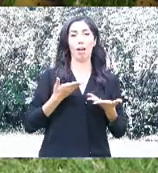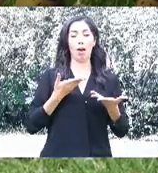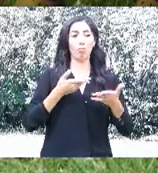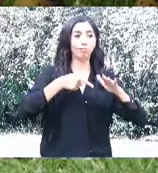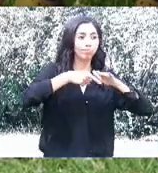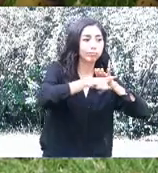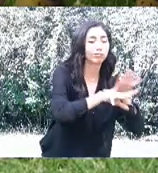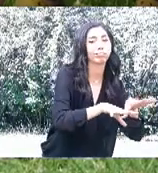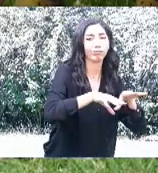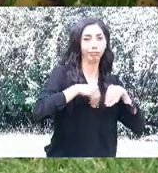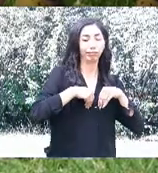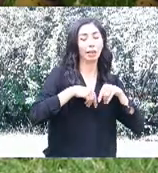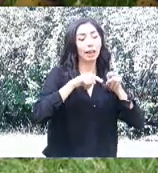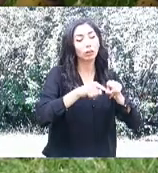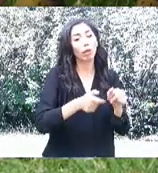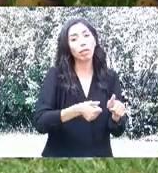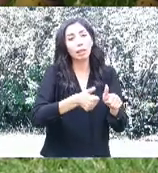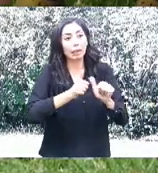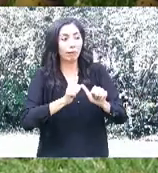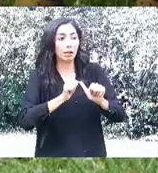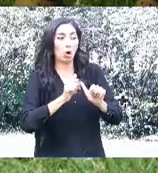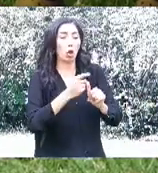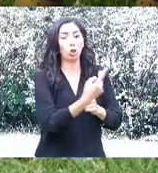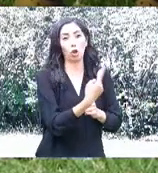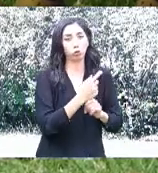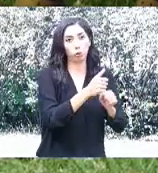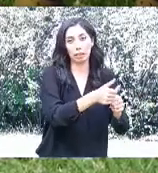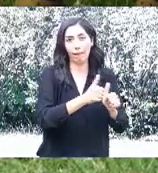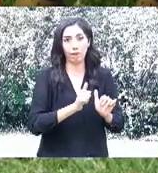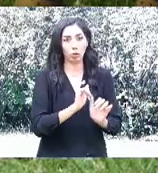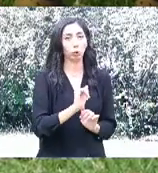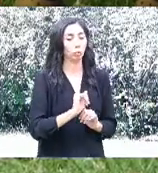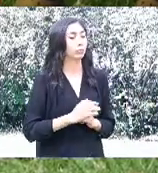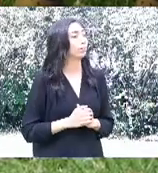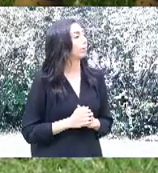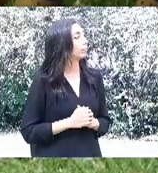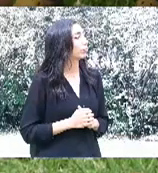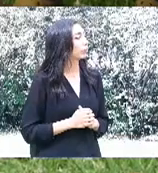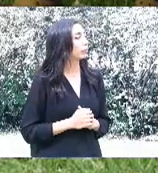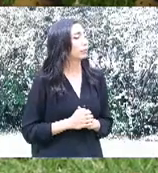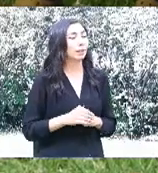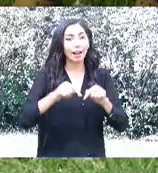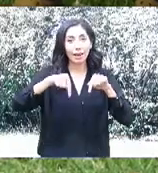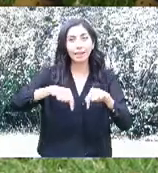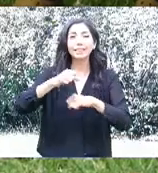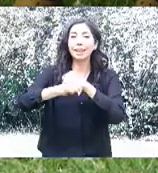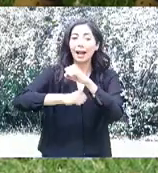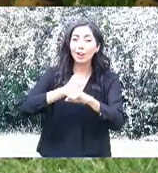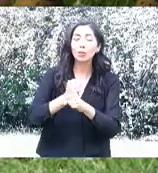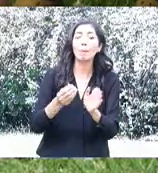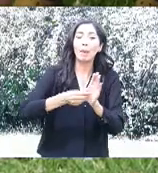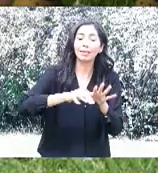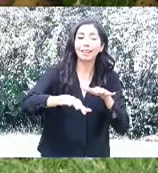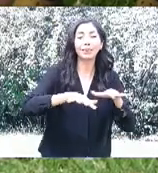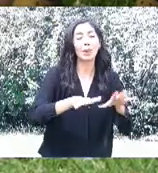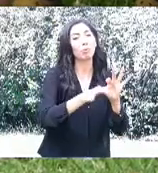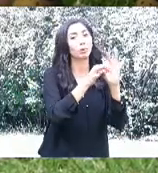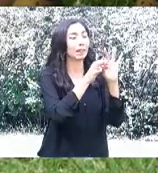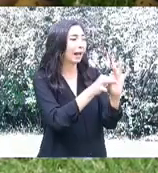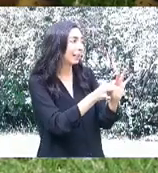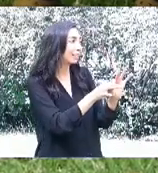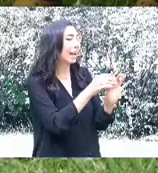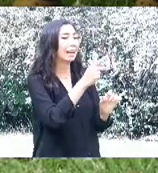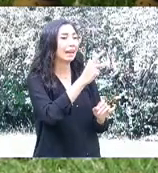eh los desafíos mutuos no desafíos mutuos que vamos a seguir desarrollando este año Así que te agradezco mucho kena esta